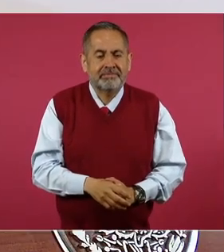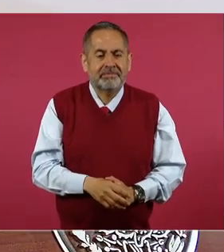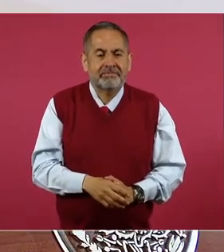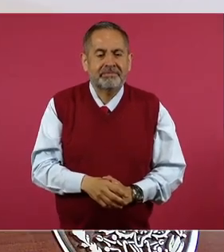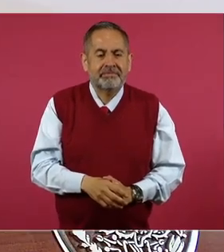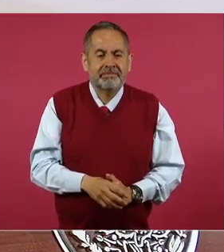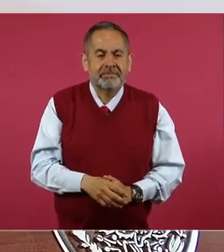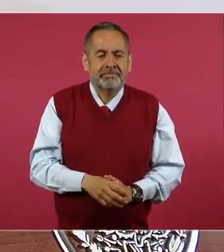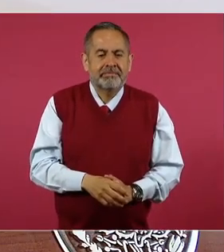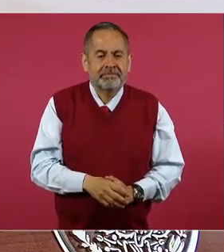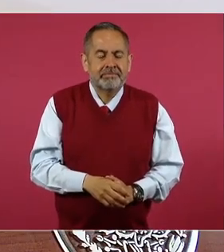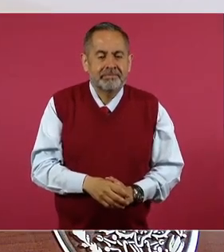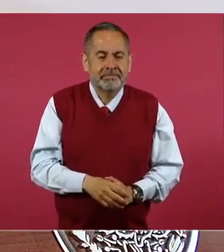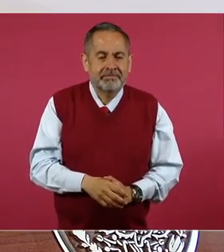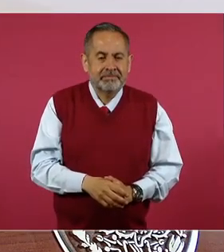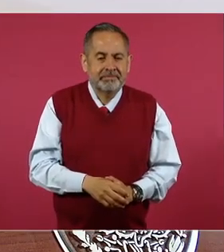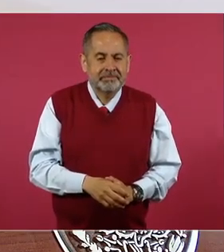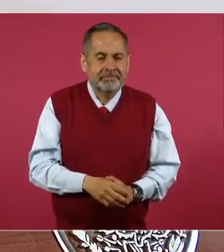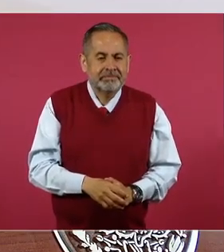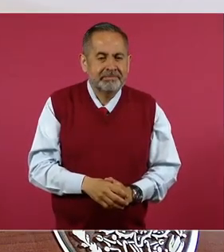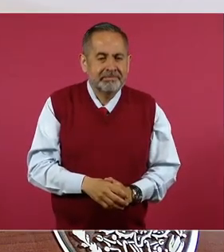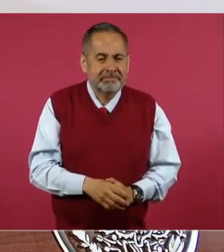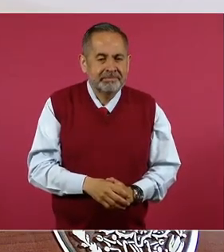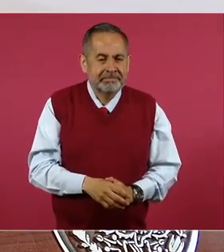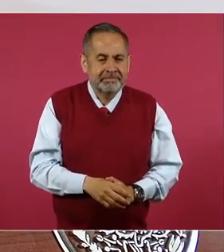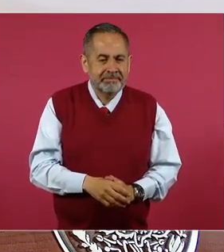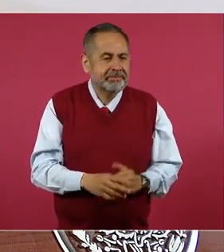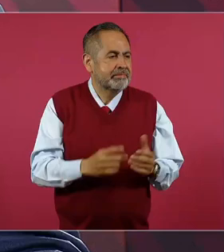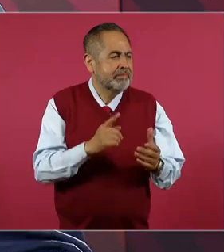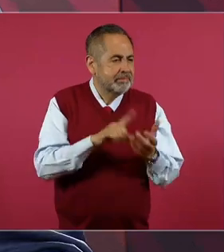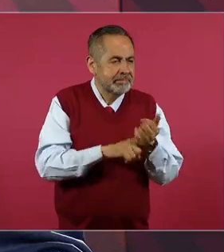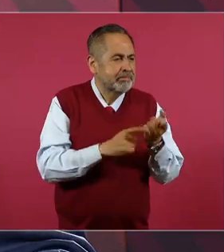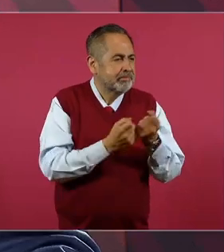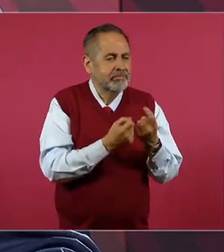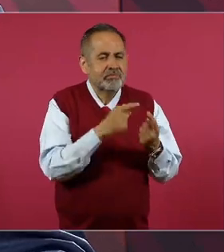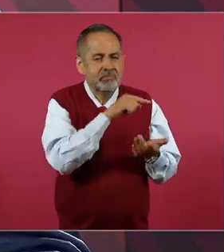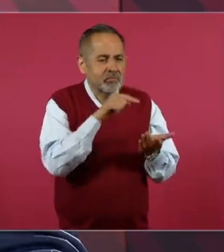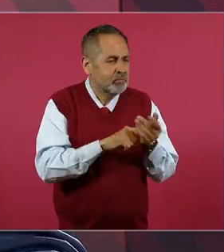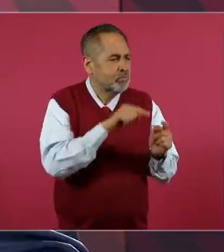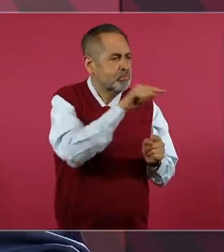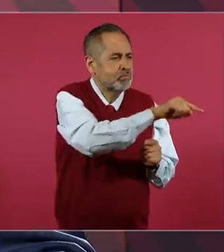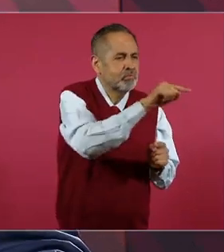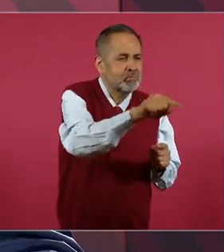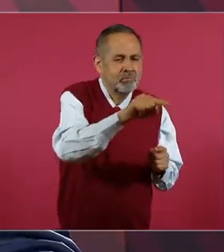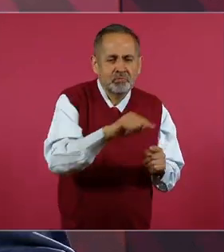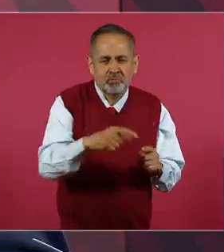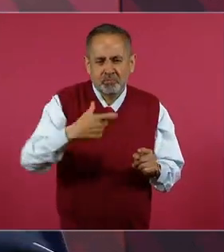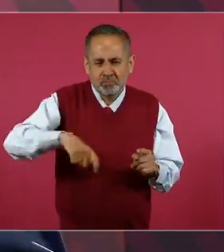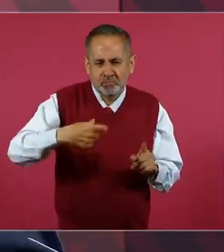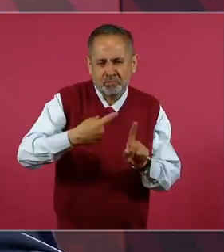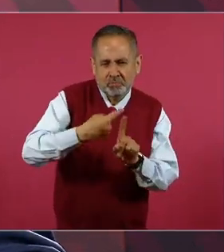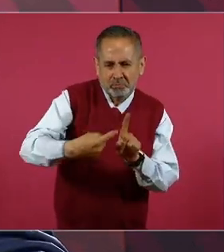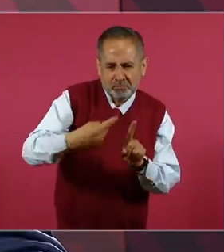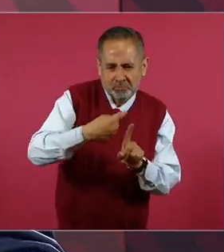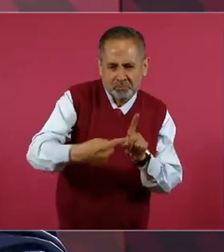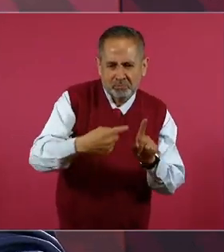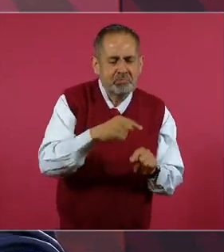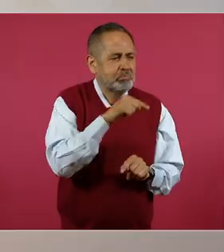En sectores, estratos de clase media,